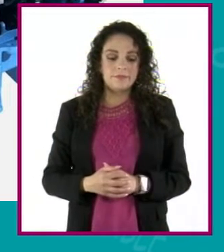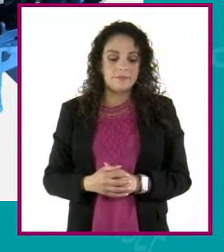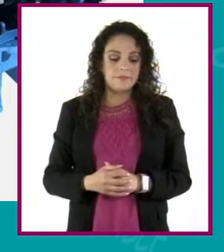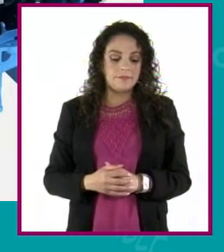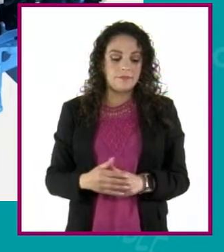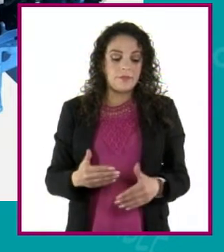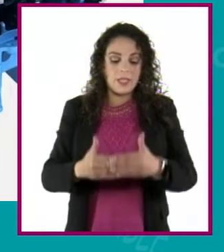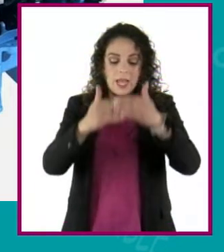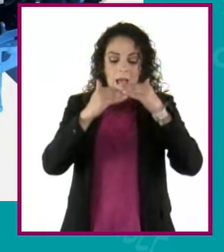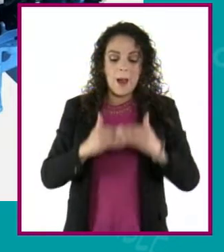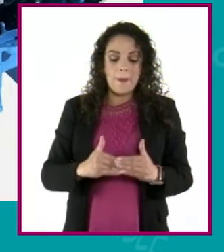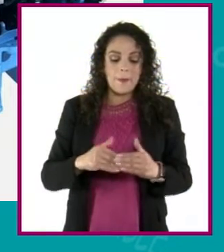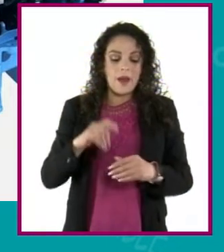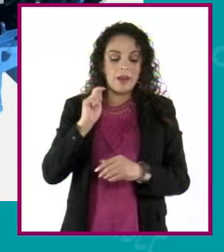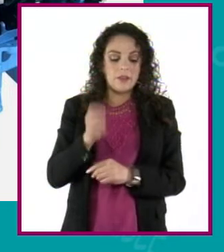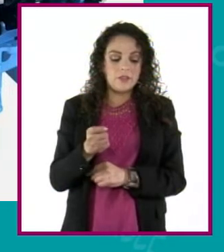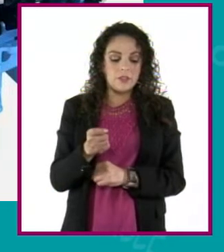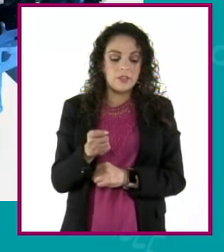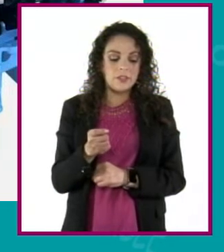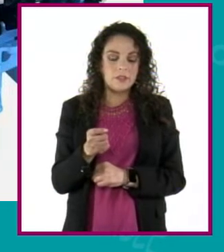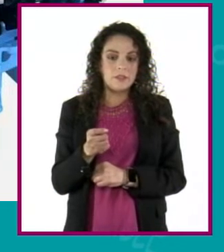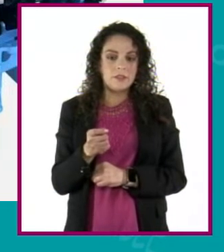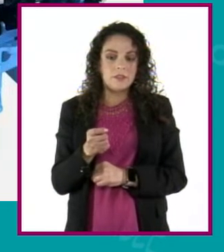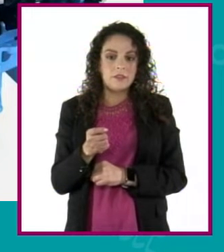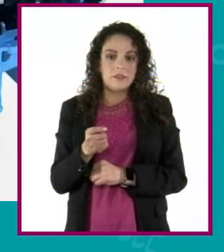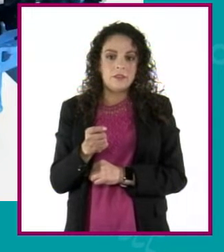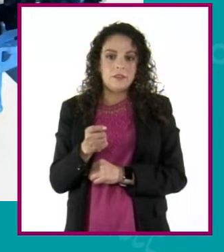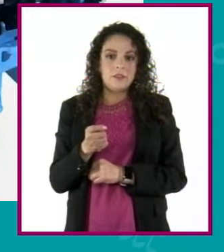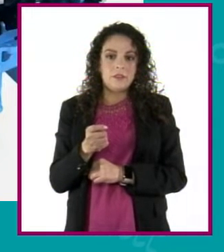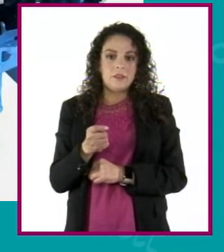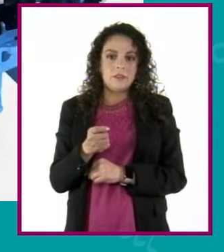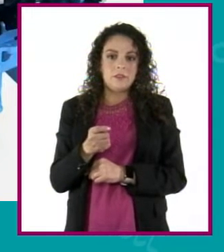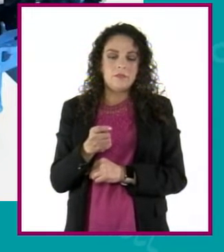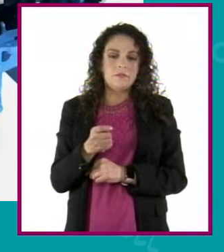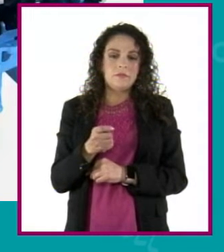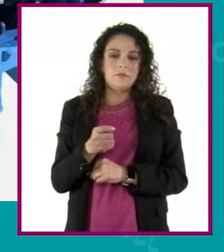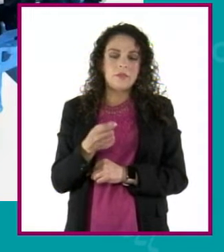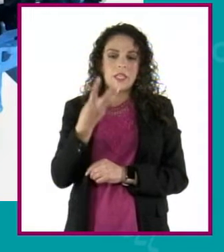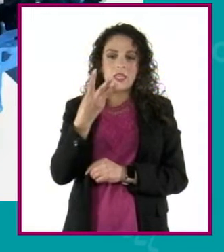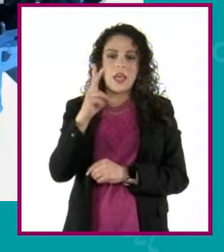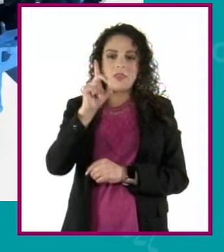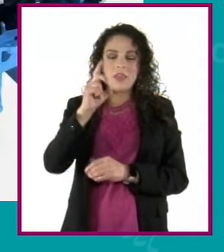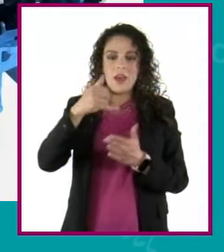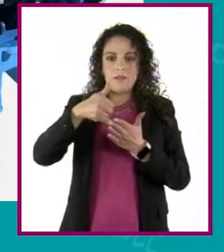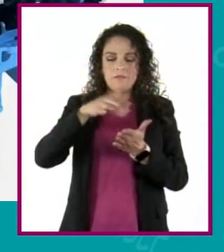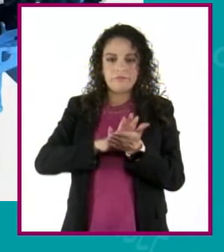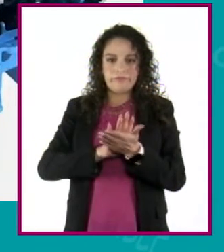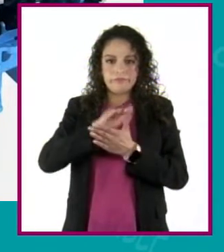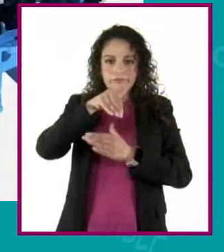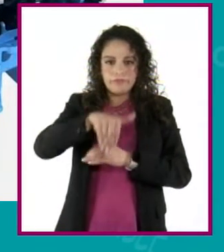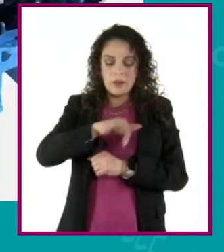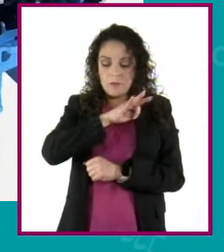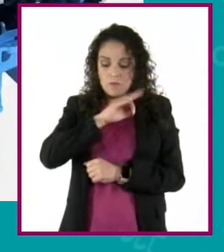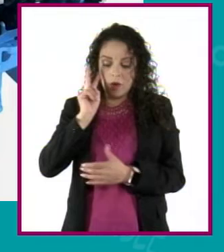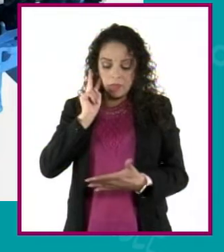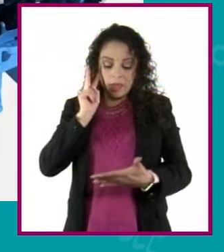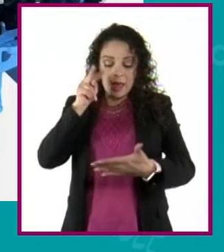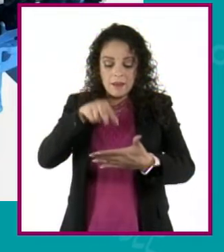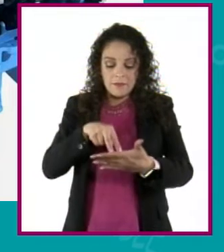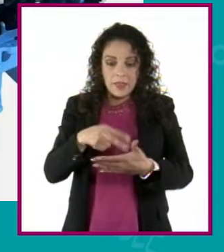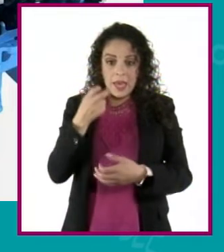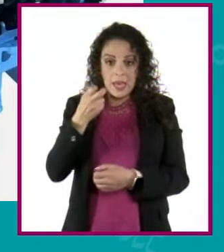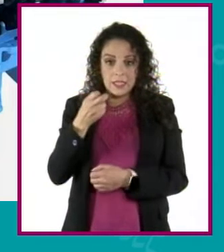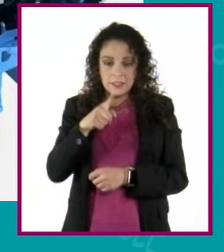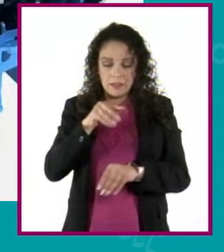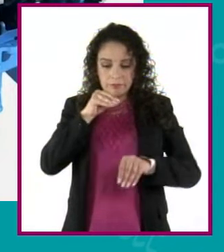abajo tenemos unos prototipos realizados en una impresora 3D que nos permiten corroborar si estos diseños